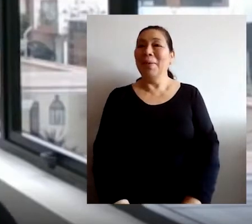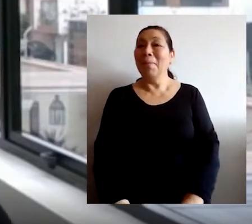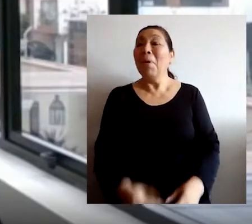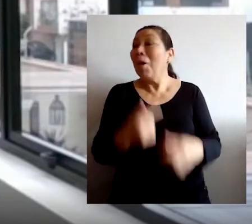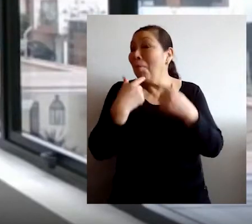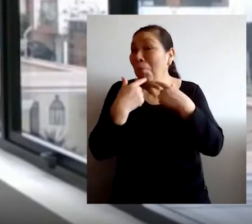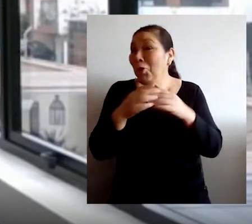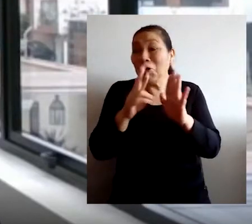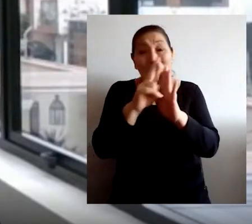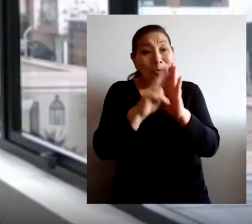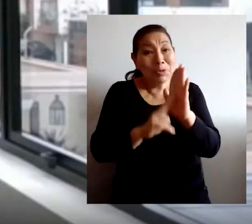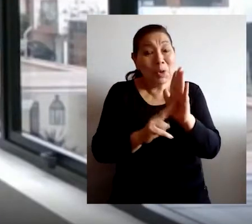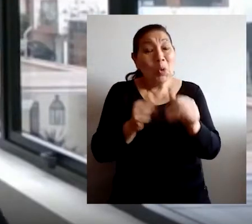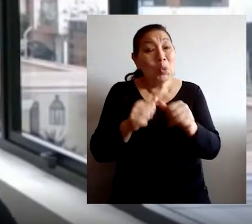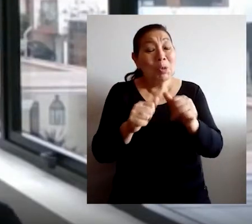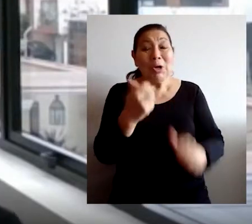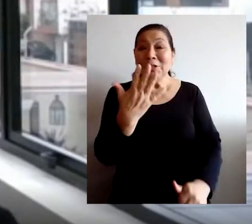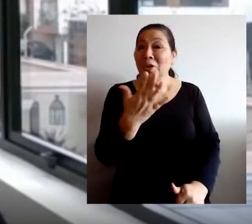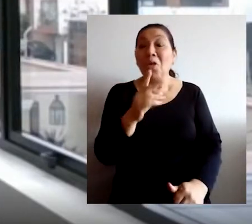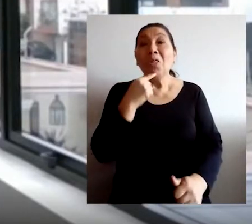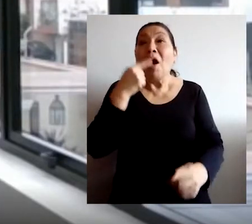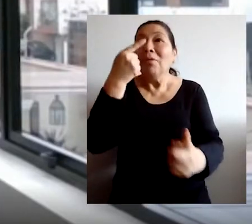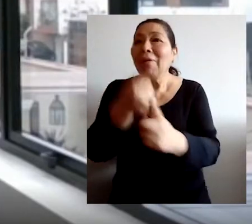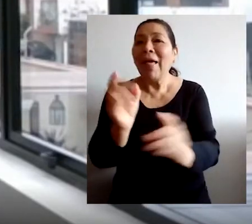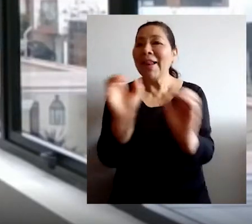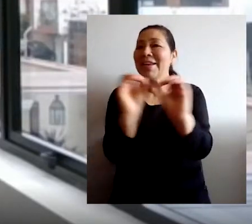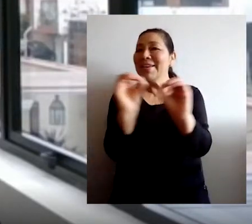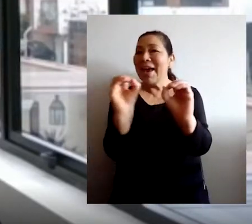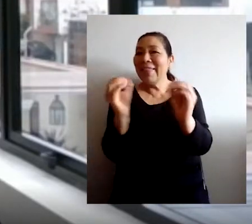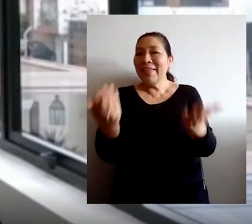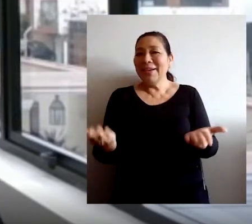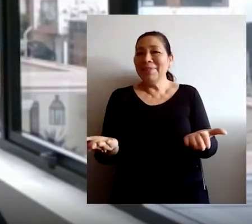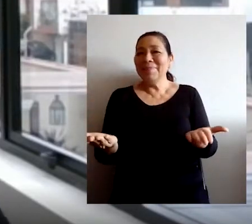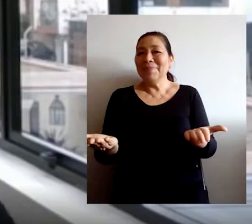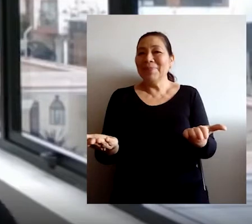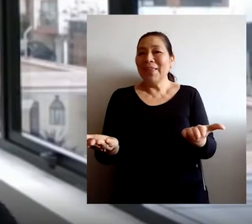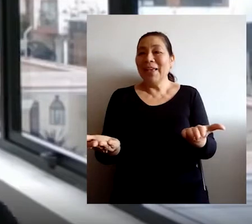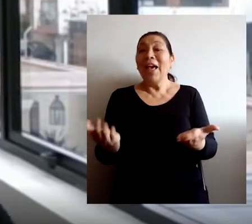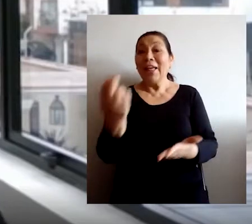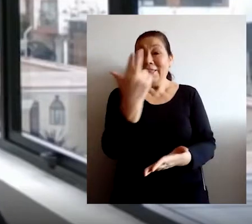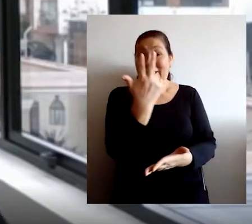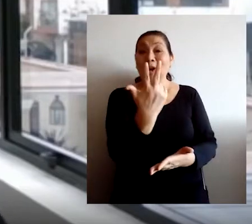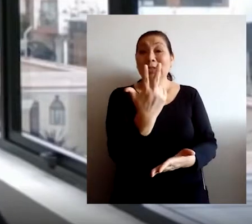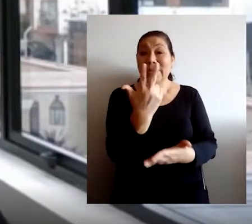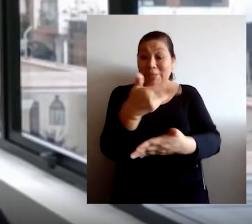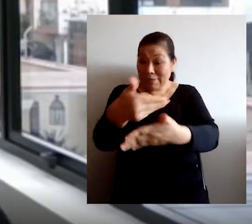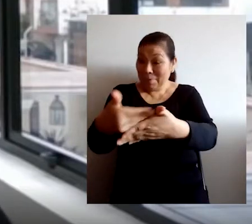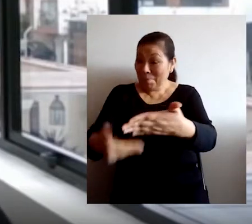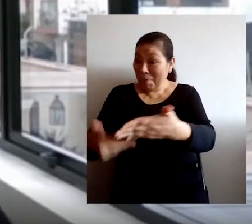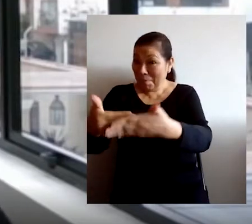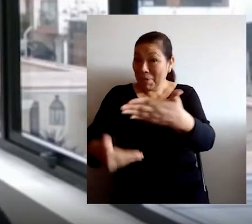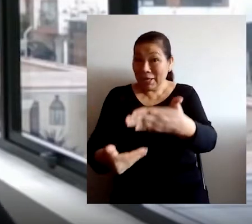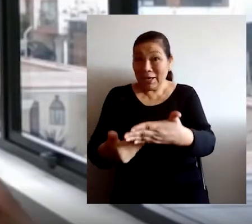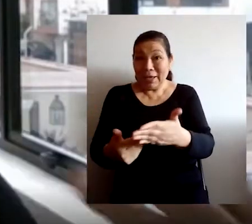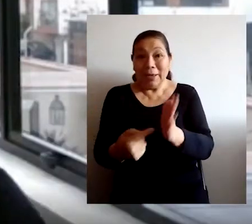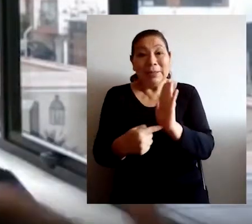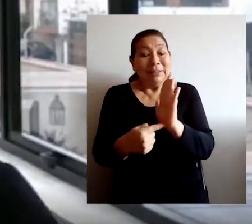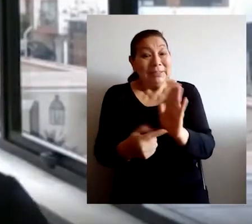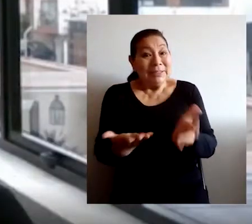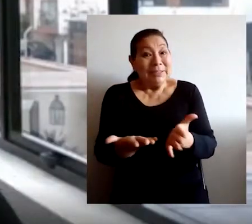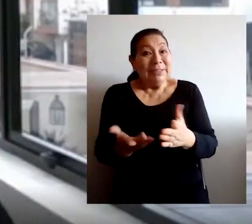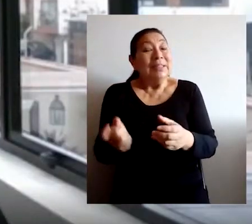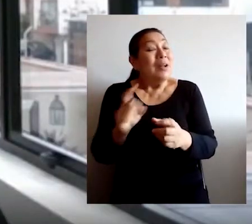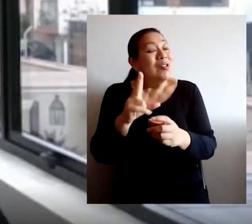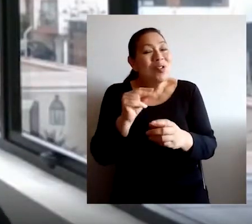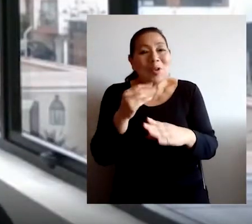La perdió con la resolución 5 y no apeló. Entonces, de los tres expedientes que presuntamente